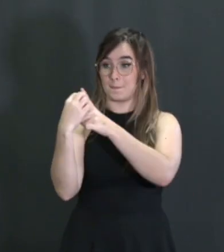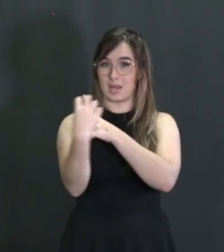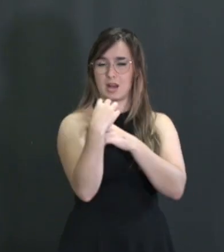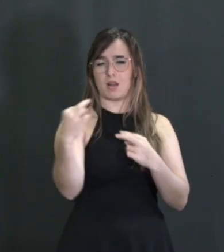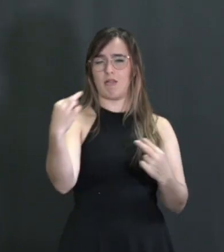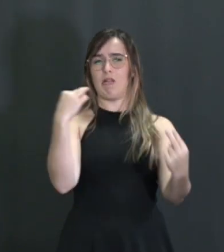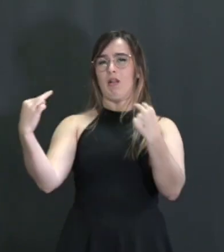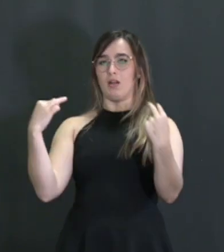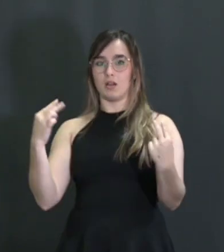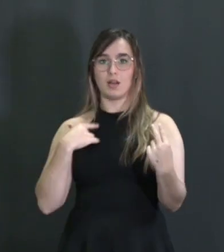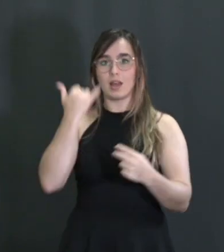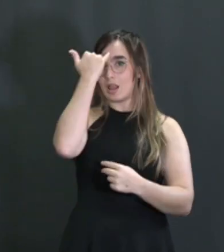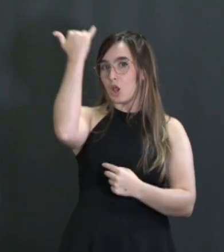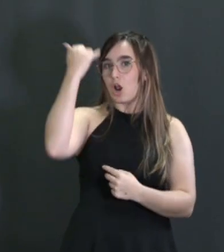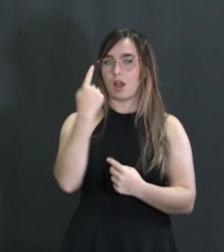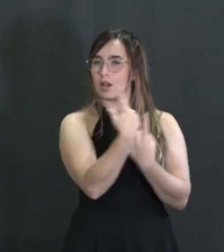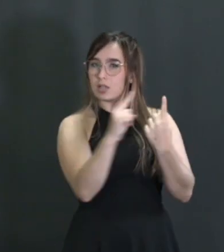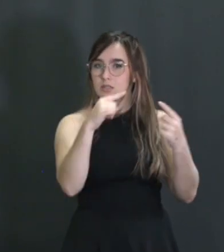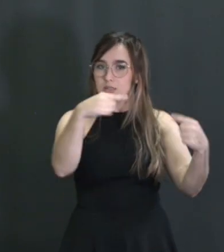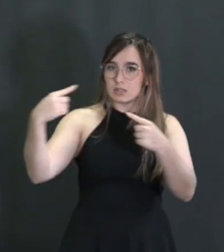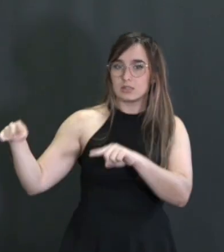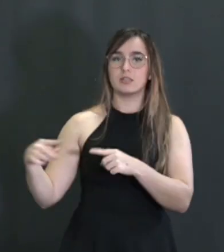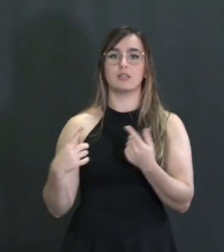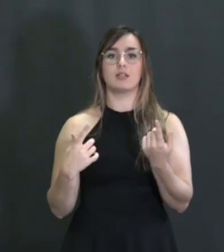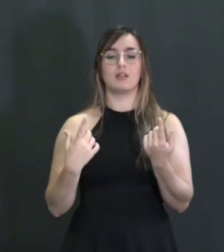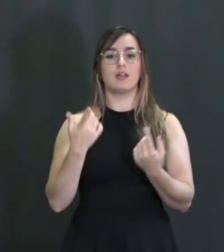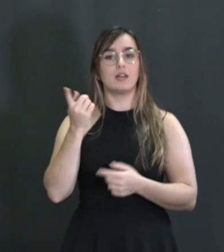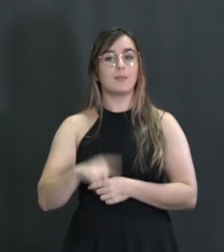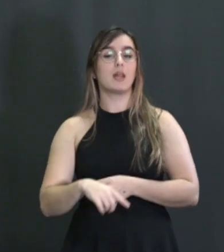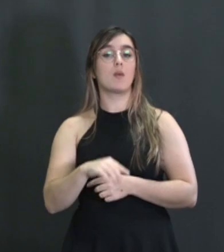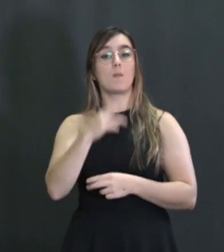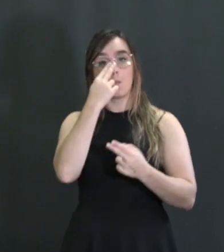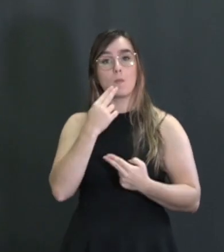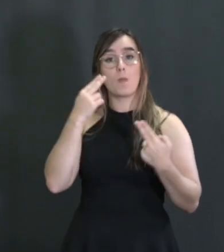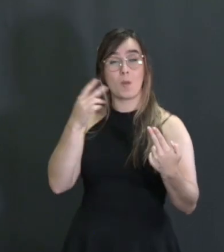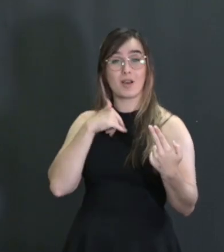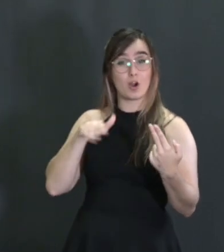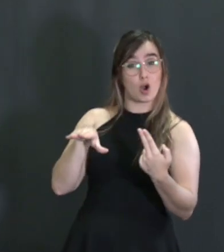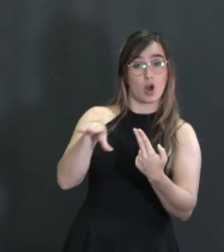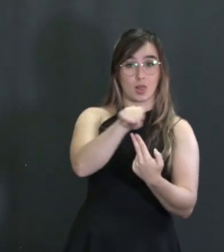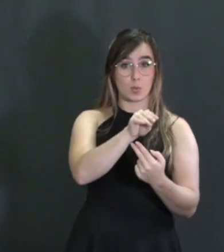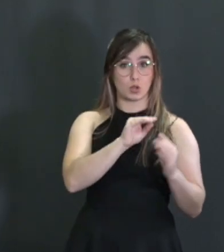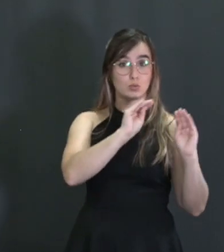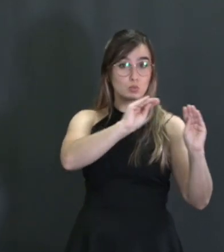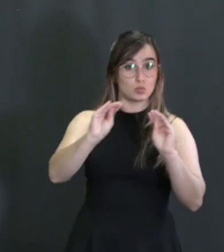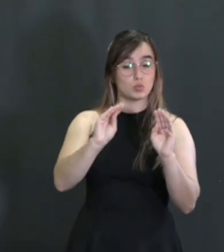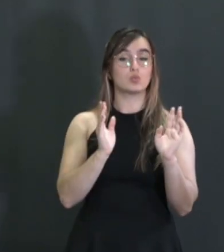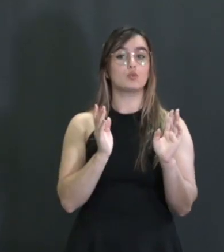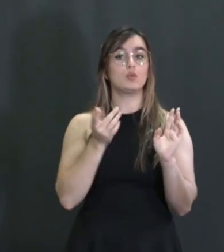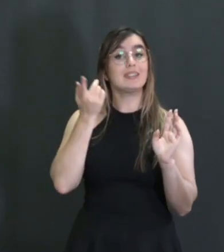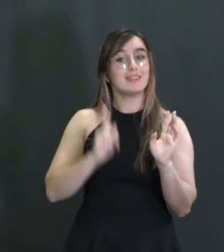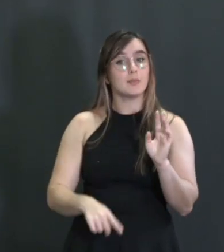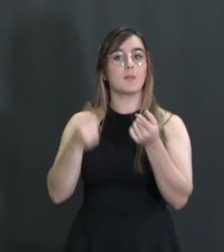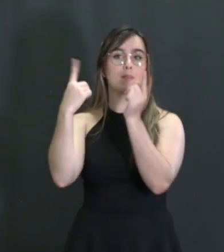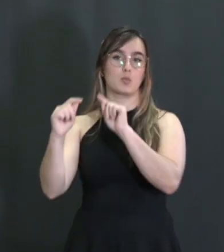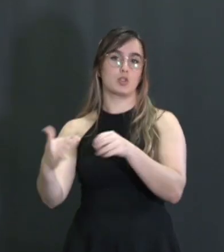eso está en la concepción de lo público y en los